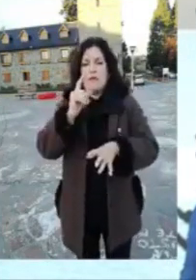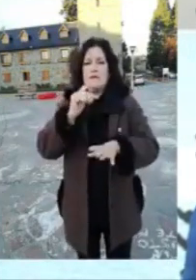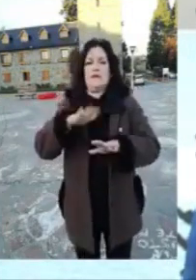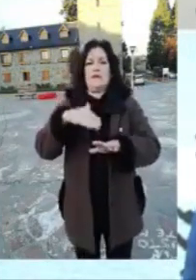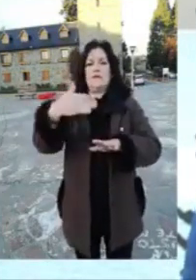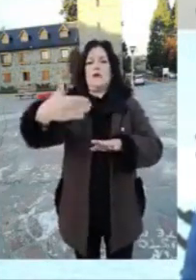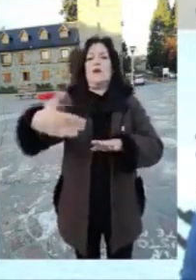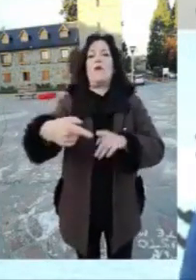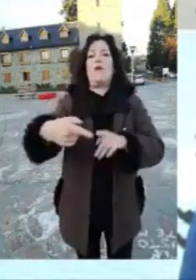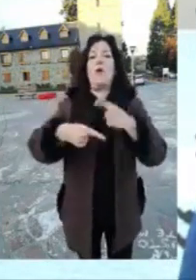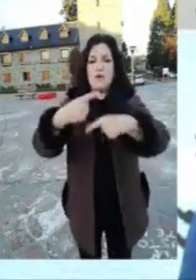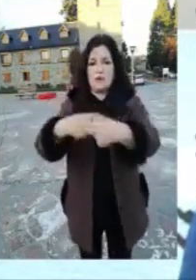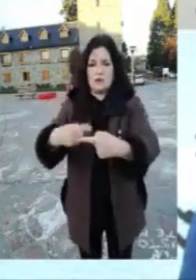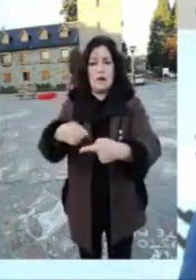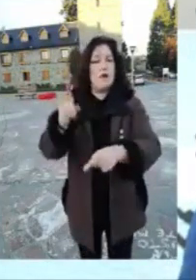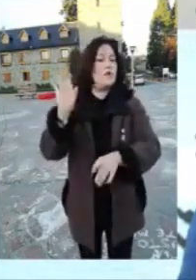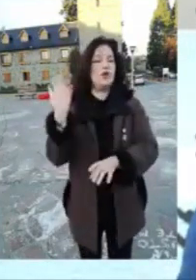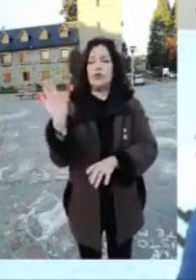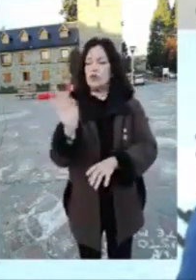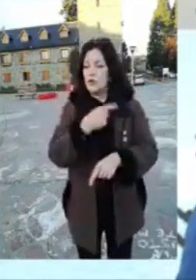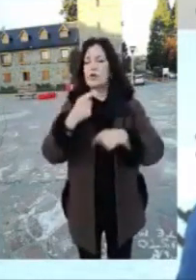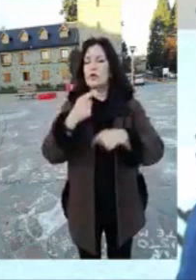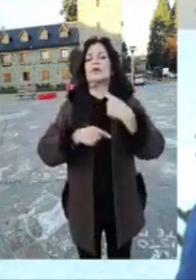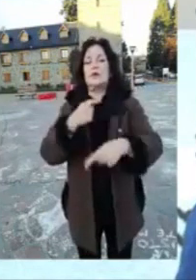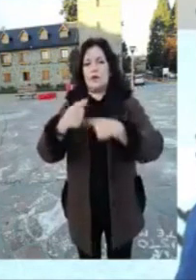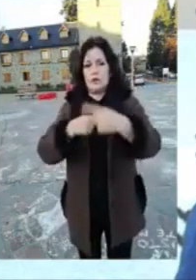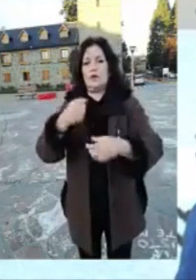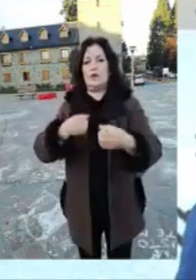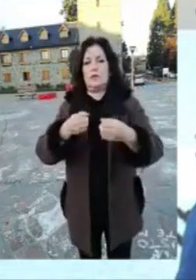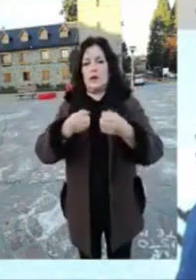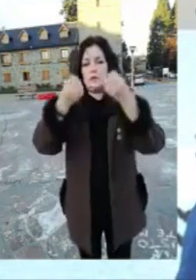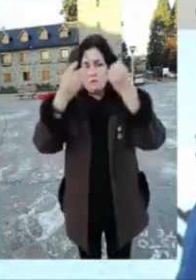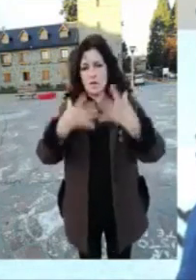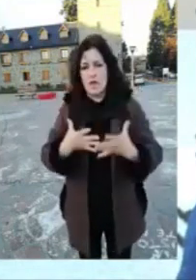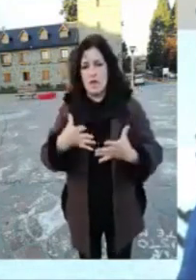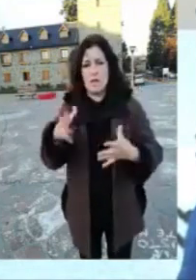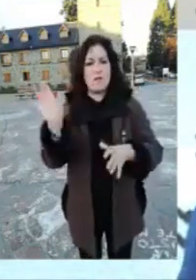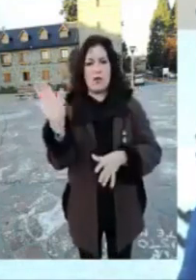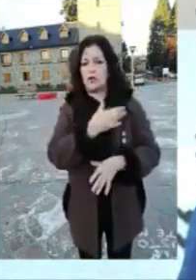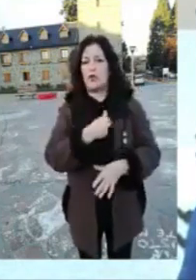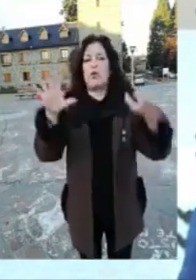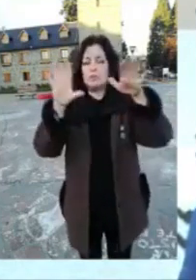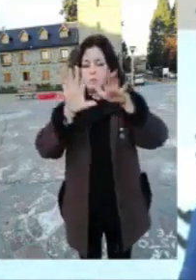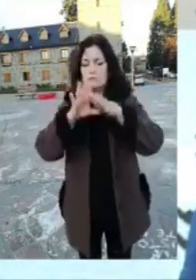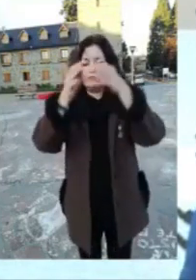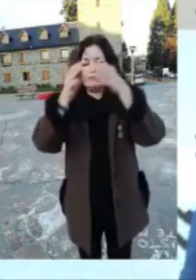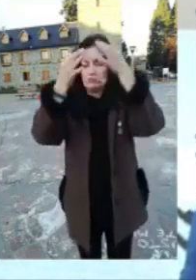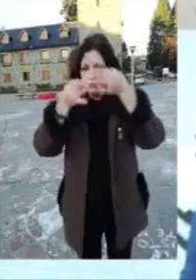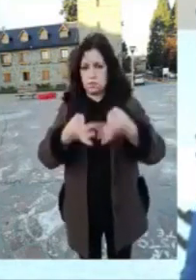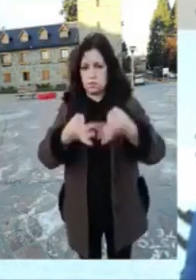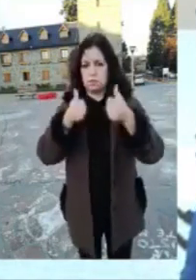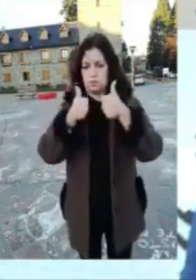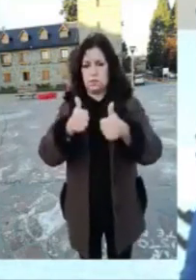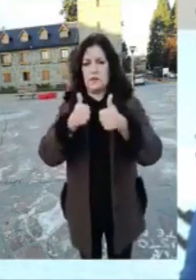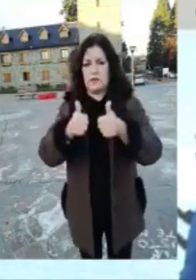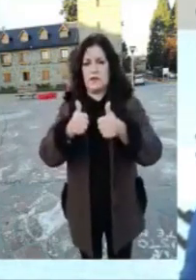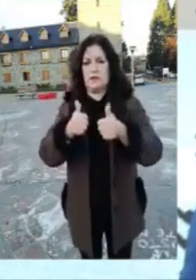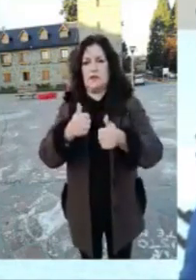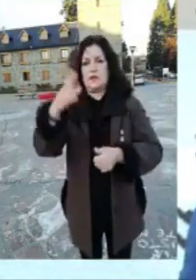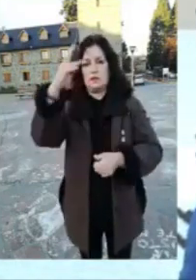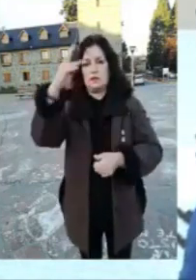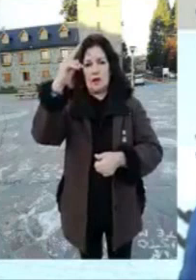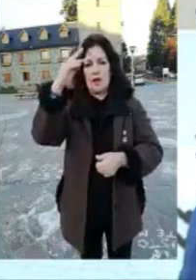adelante pero lo tenemos que hacer por el bien común hoy la responsabilidad de cada uno lo que haga cada uno